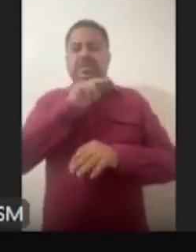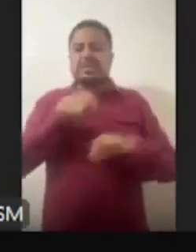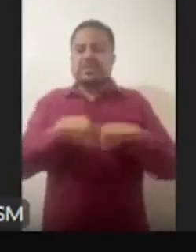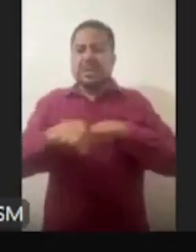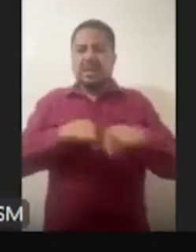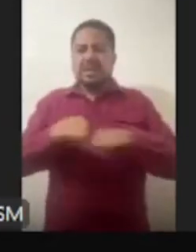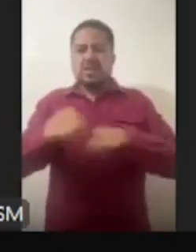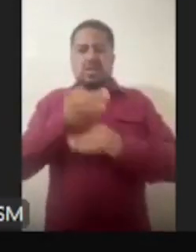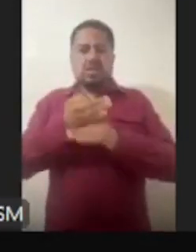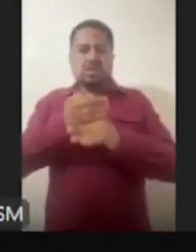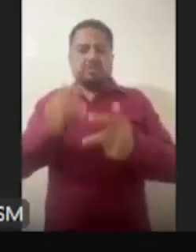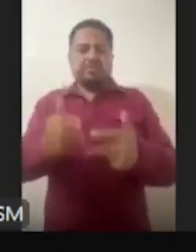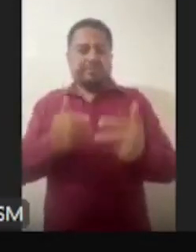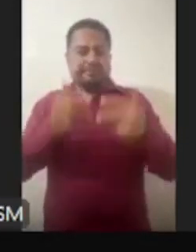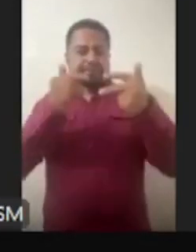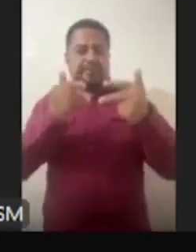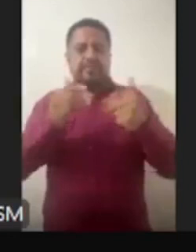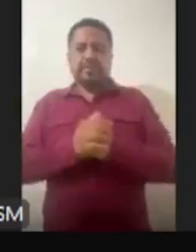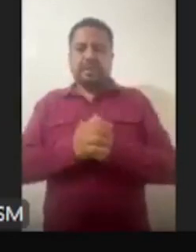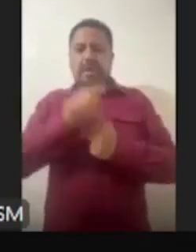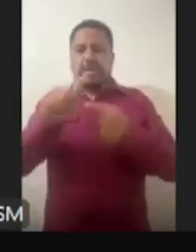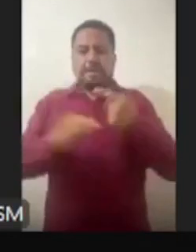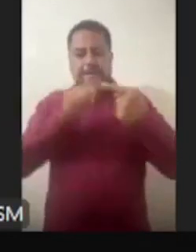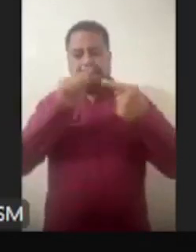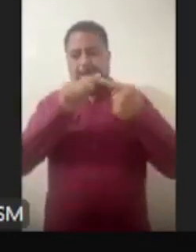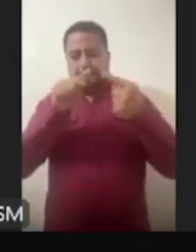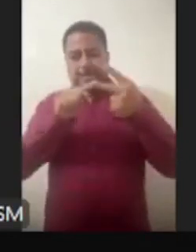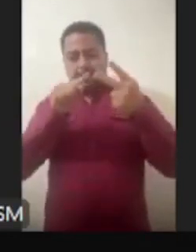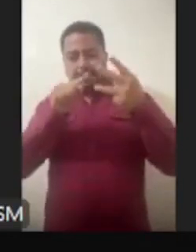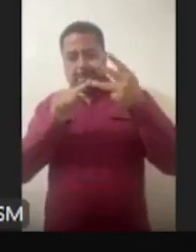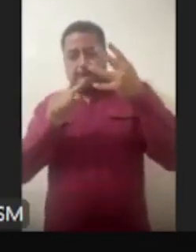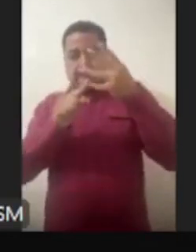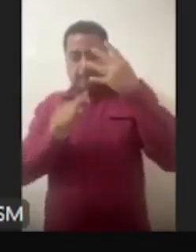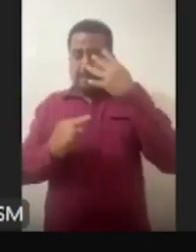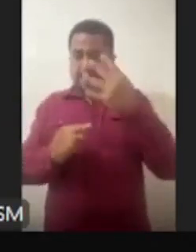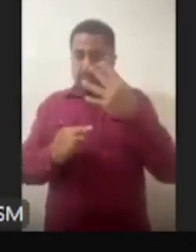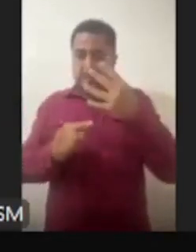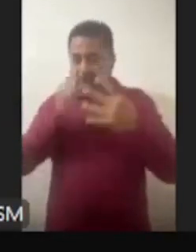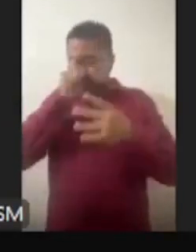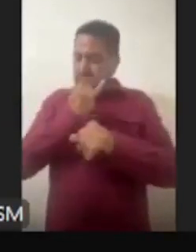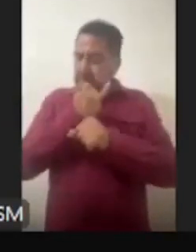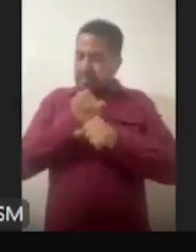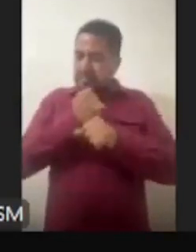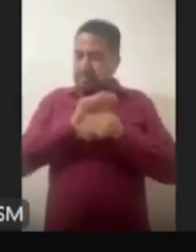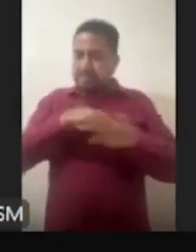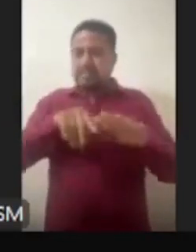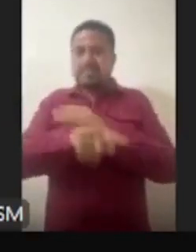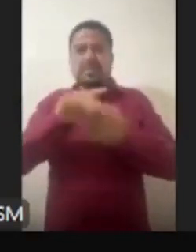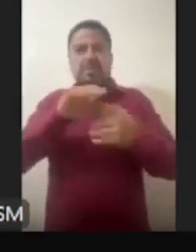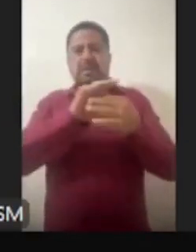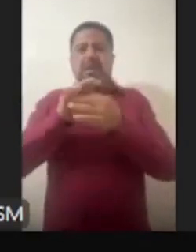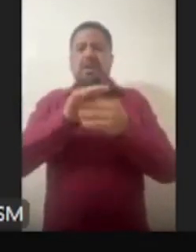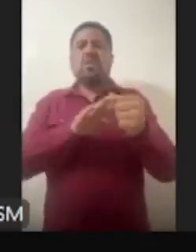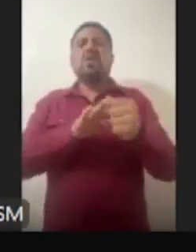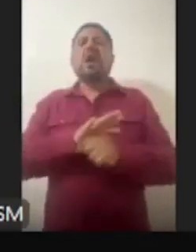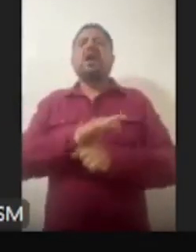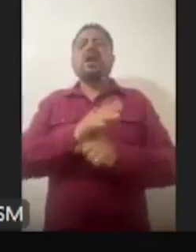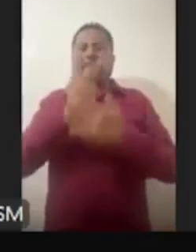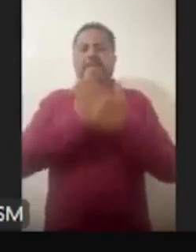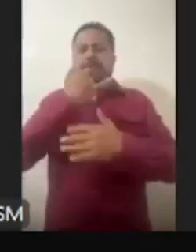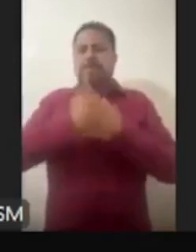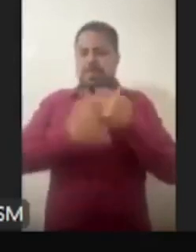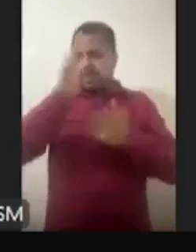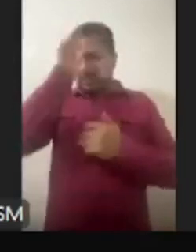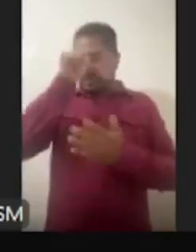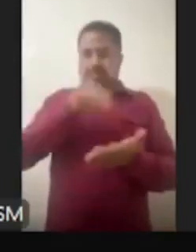sesión. Los primeros 4 asuntos listados para analizar y resolver corresponden a proyectos de acuerdos plenarios relativos